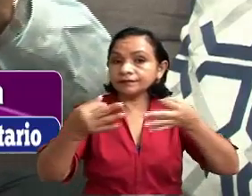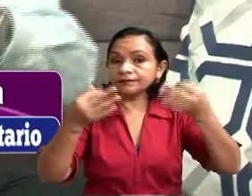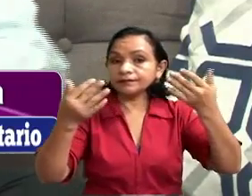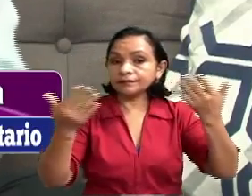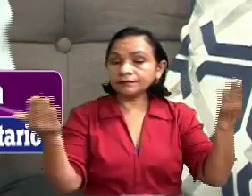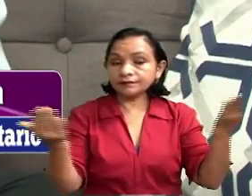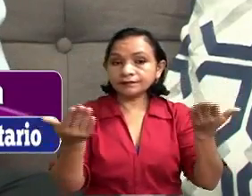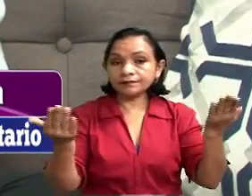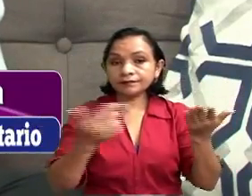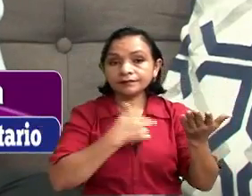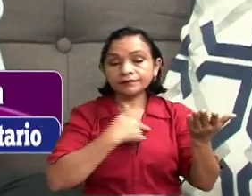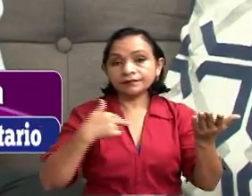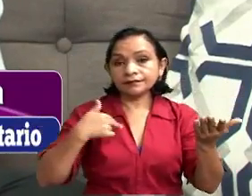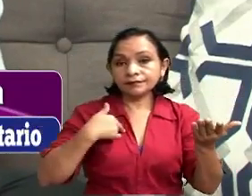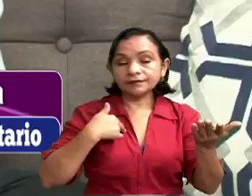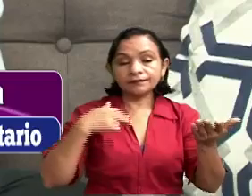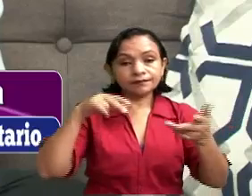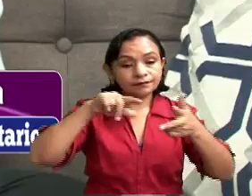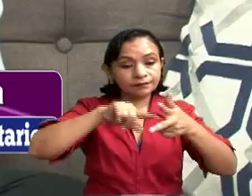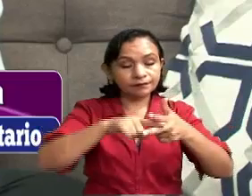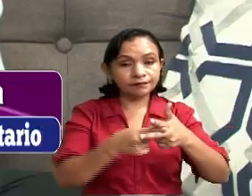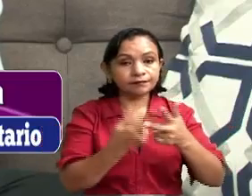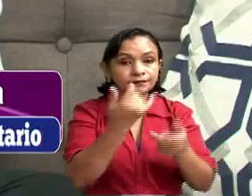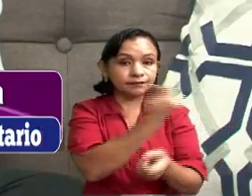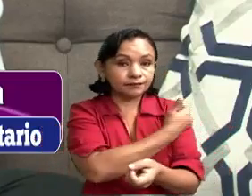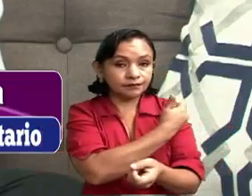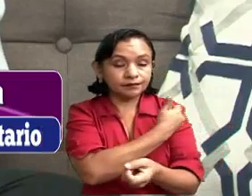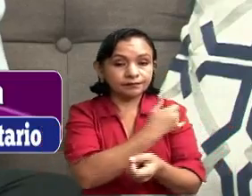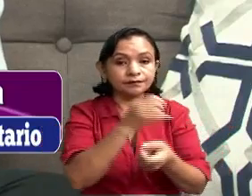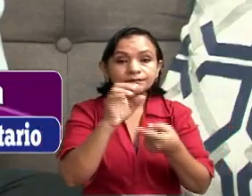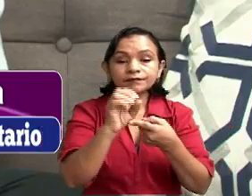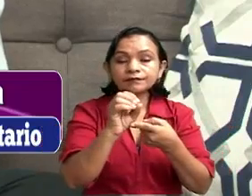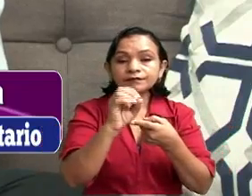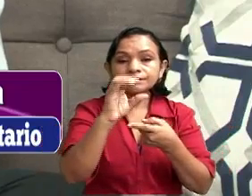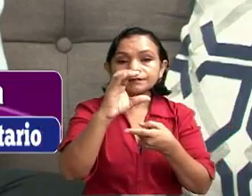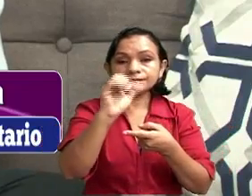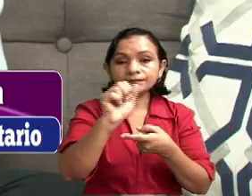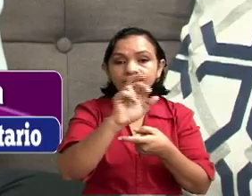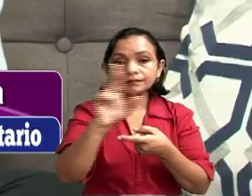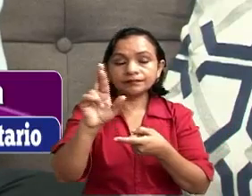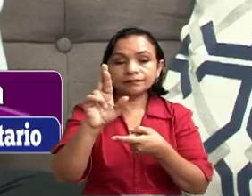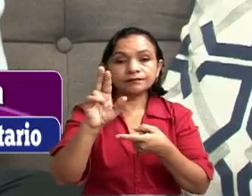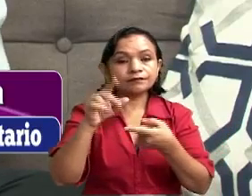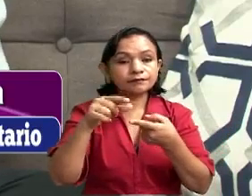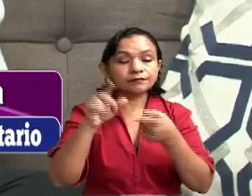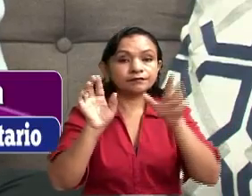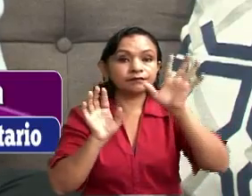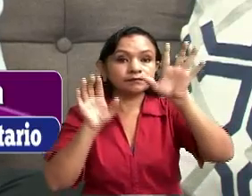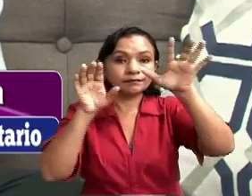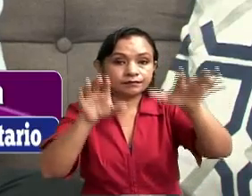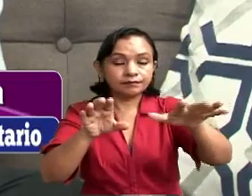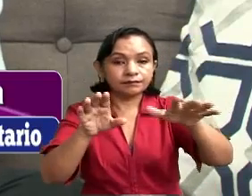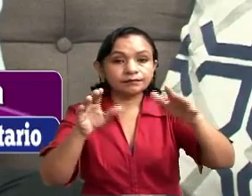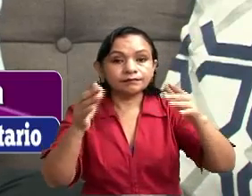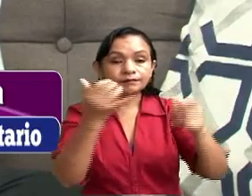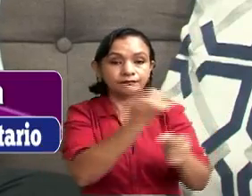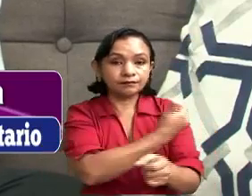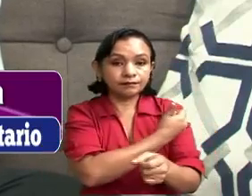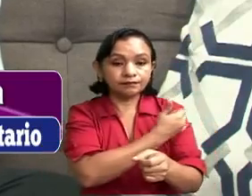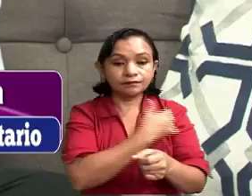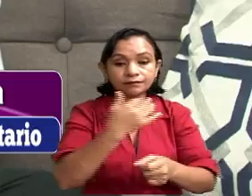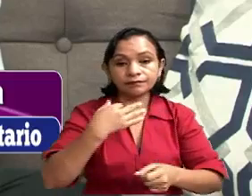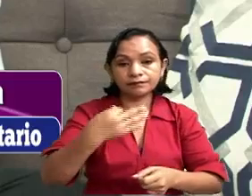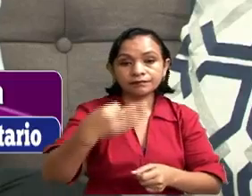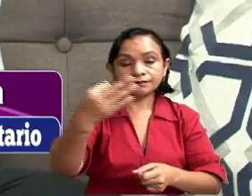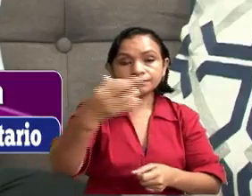que ya se va a arrancar el hospital Oscar Danilo Rosales de León. Está próximo